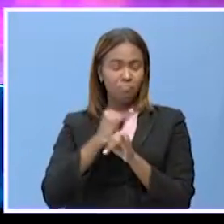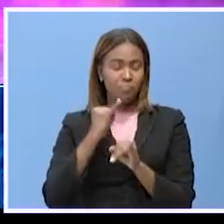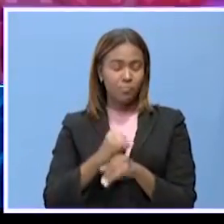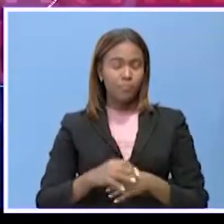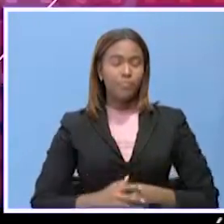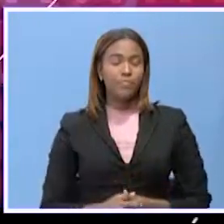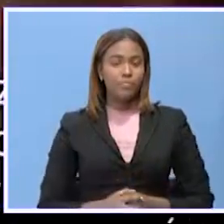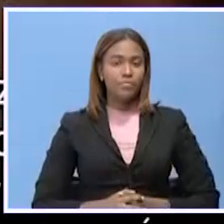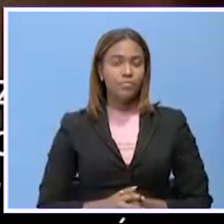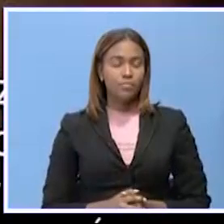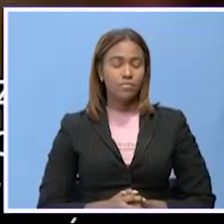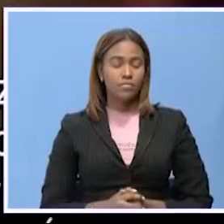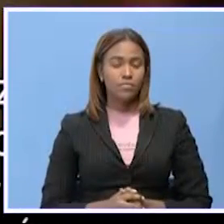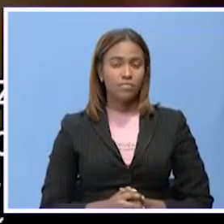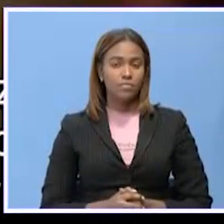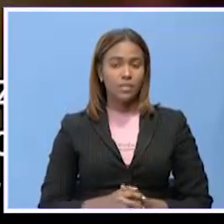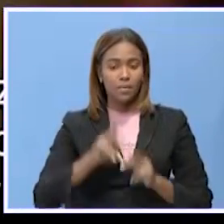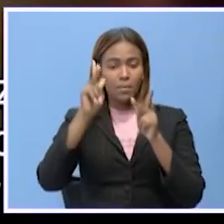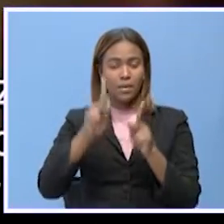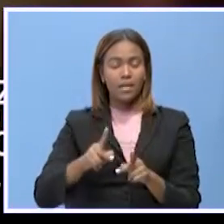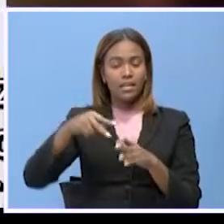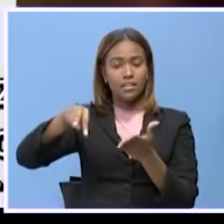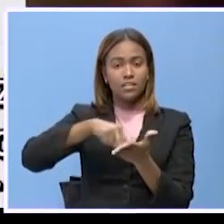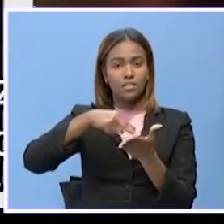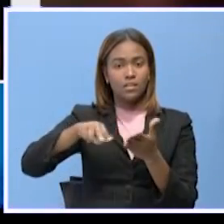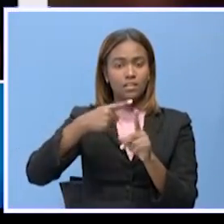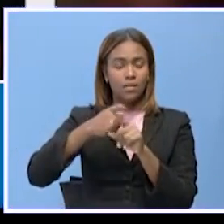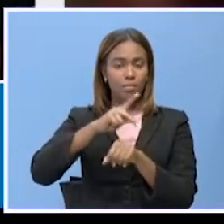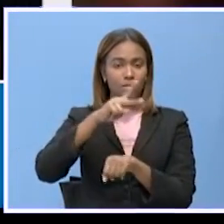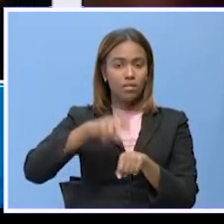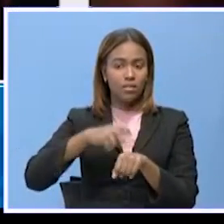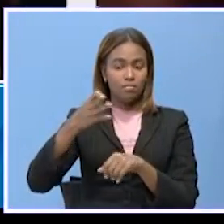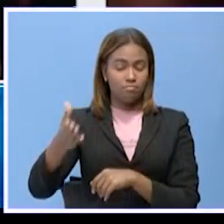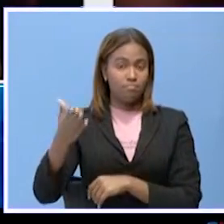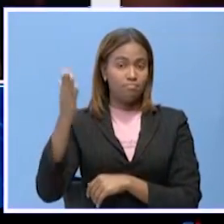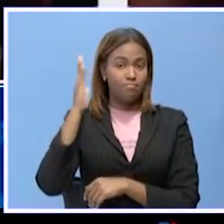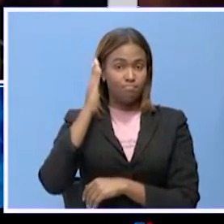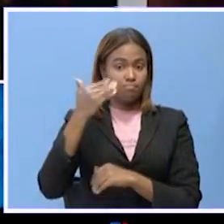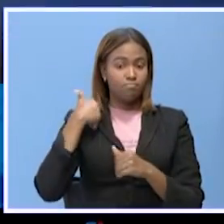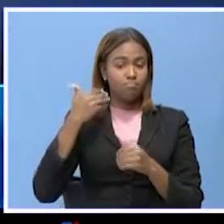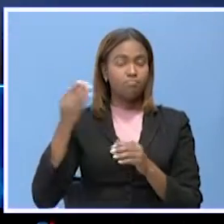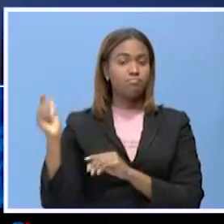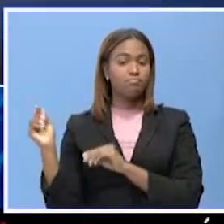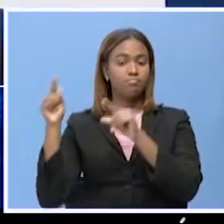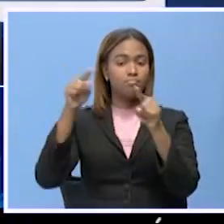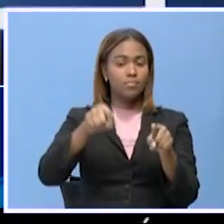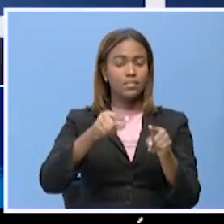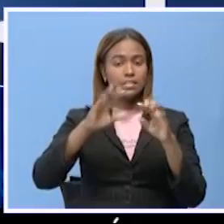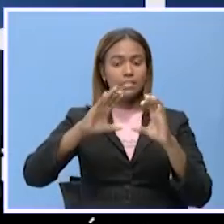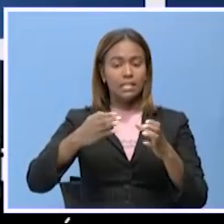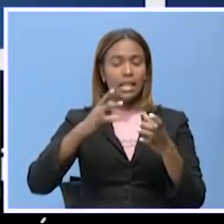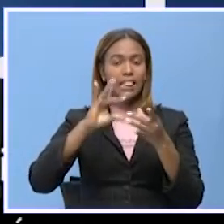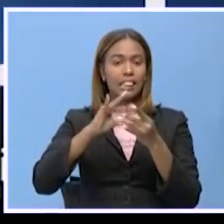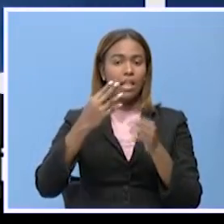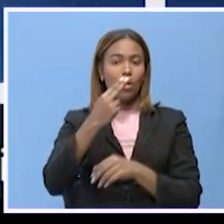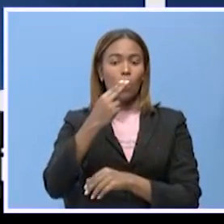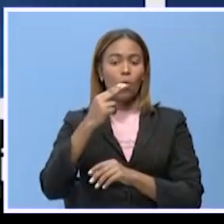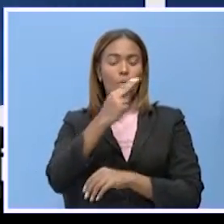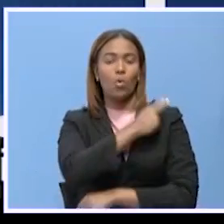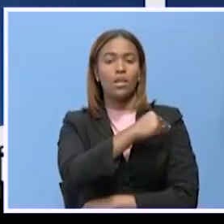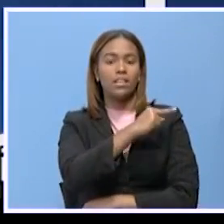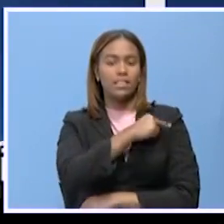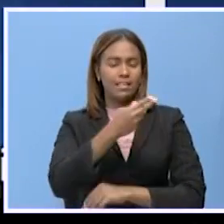publicación. El veterano salsero puertorriqueño Ismael Miranda ha sido trasladado a una planta desde la unidad de